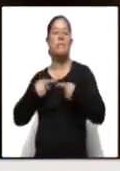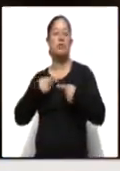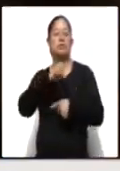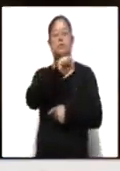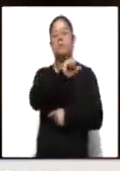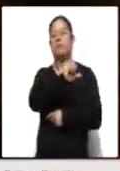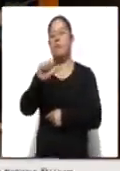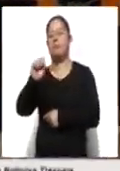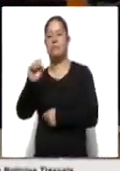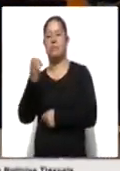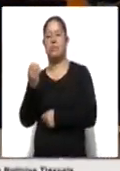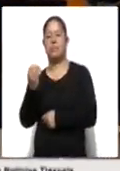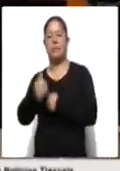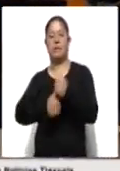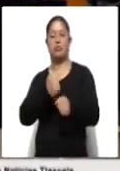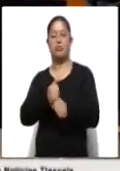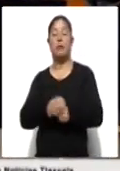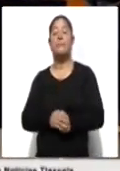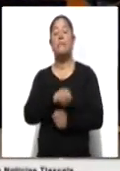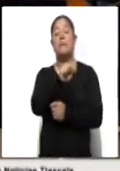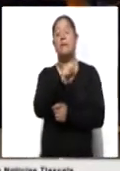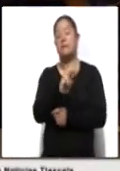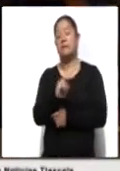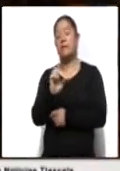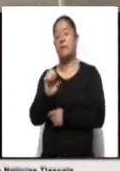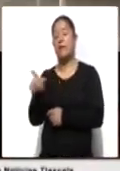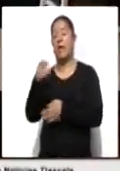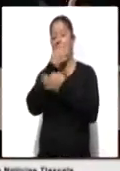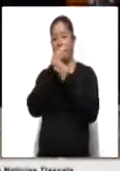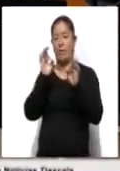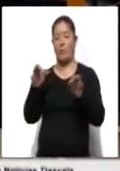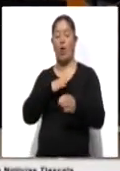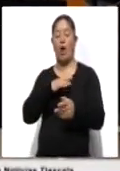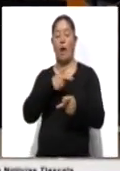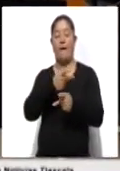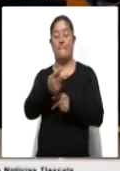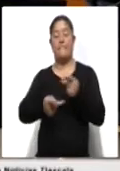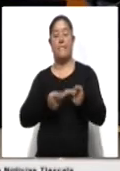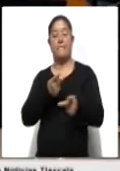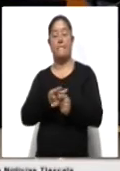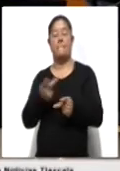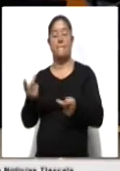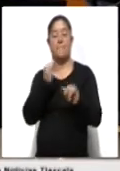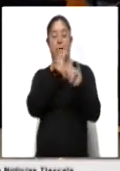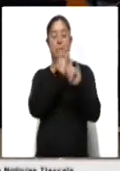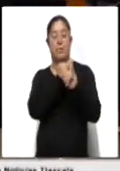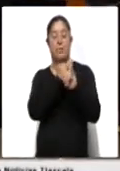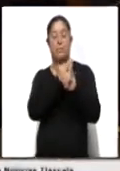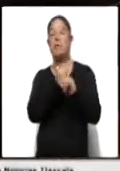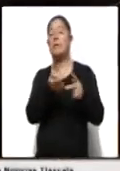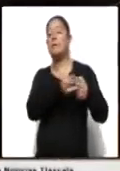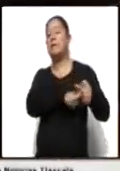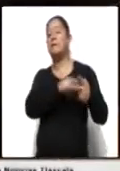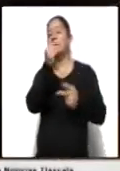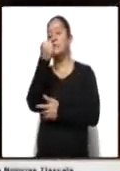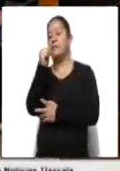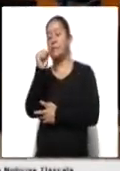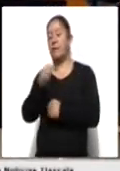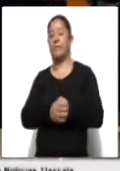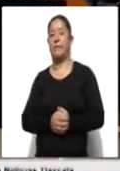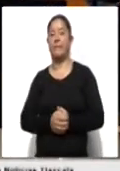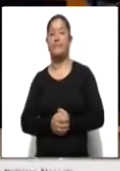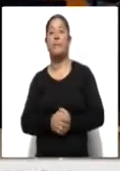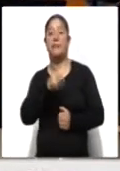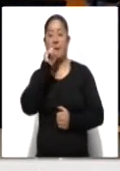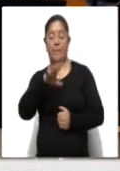La Secretaría de Relaciones Exteriores informó que se implementará la expedición del pasaporte electrónico a partir de septiembre, además de que se tendrán